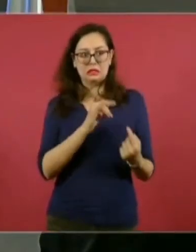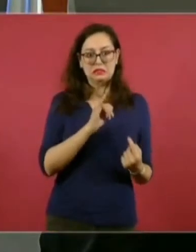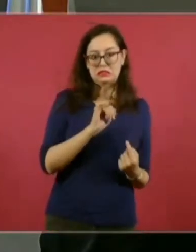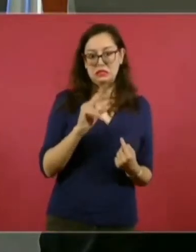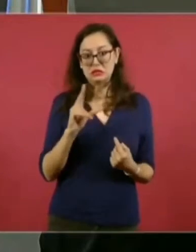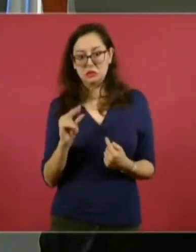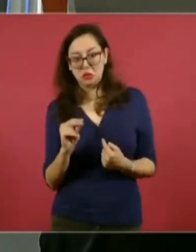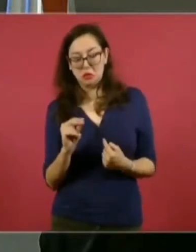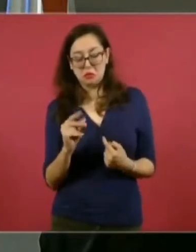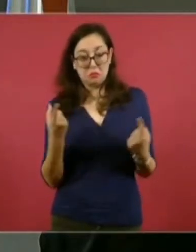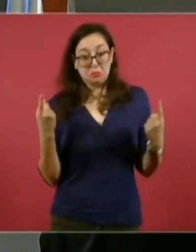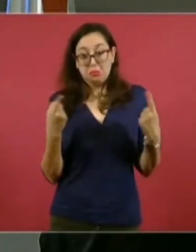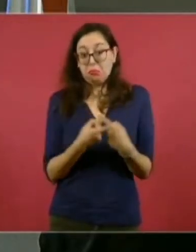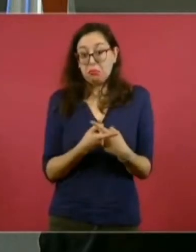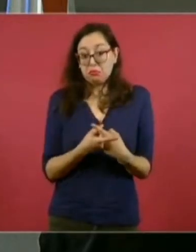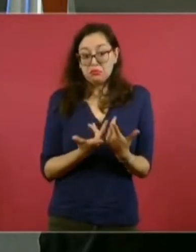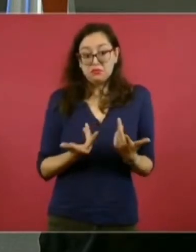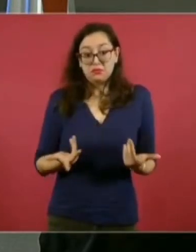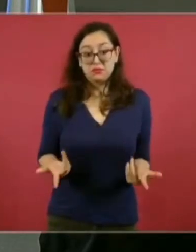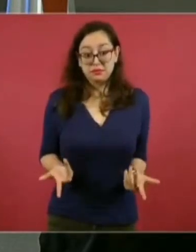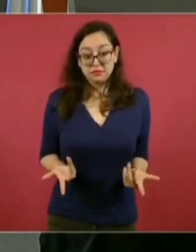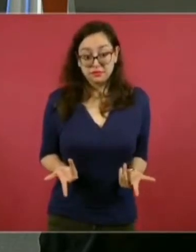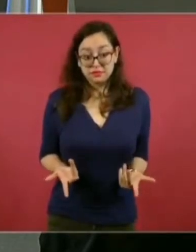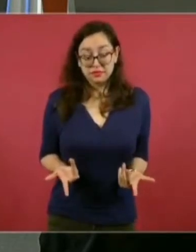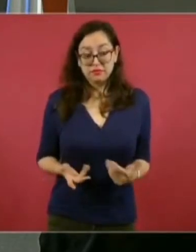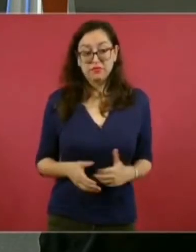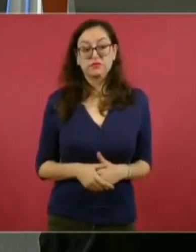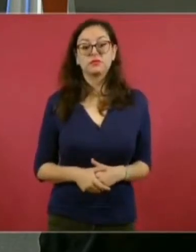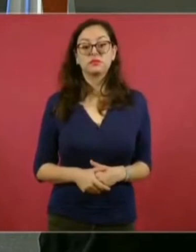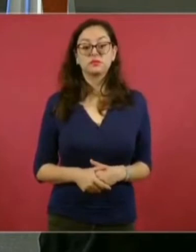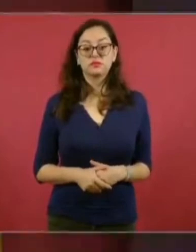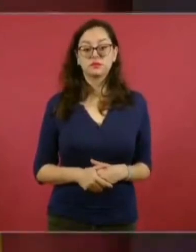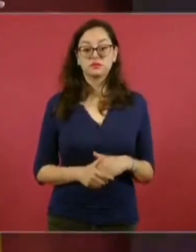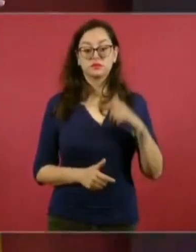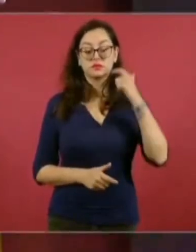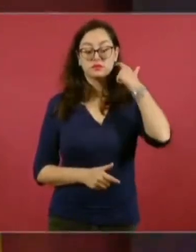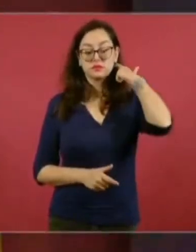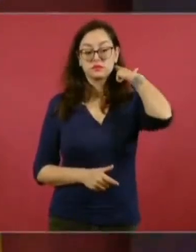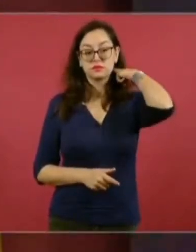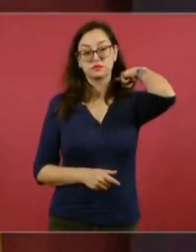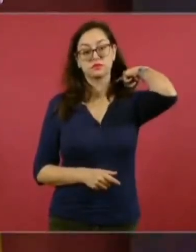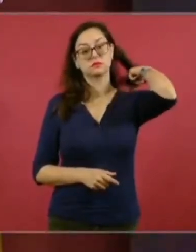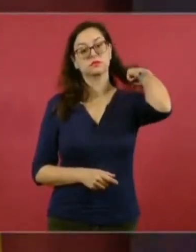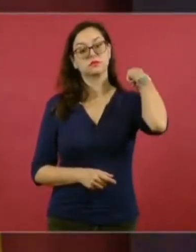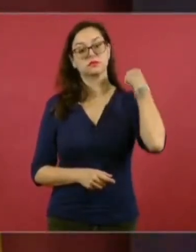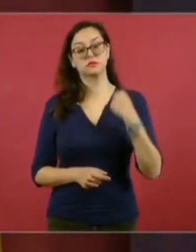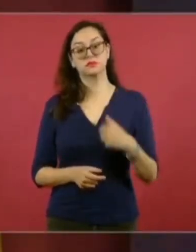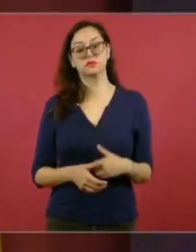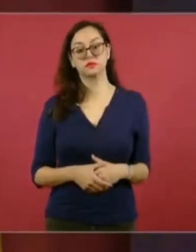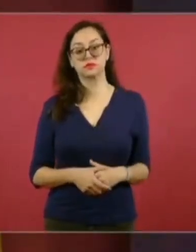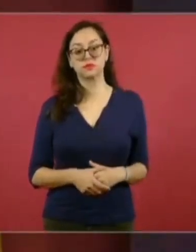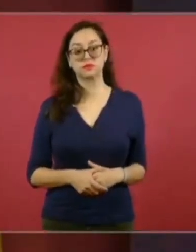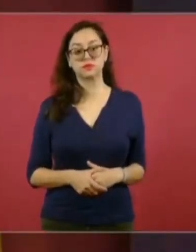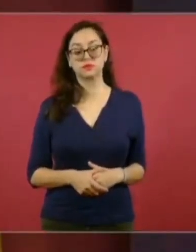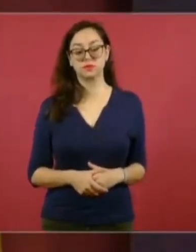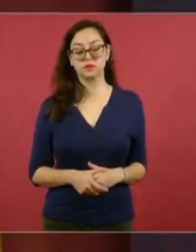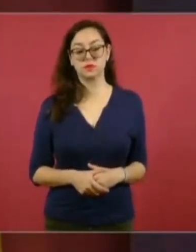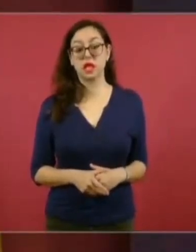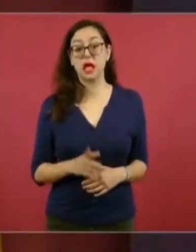Los únicos grupos en los que se enfocó la PGR en su investigación